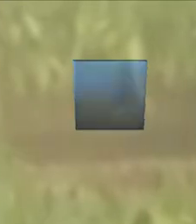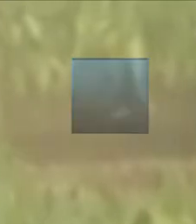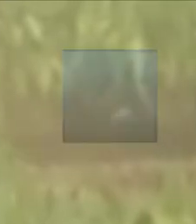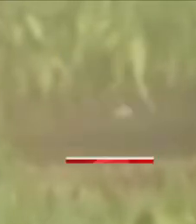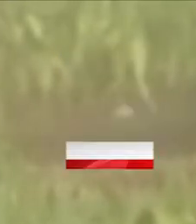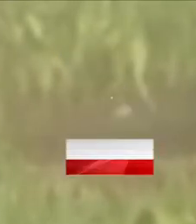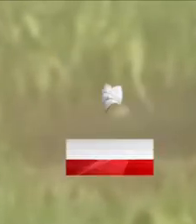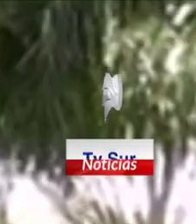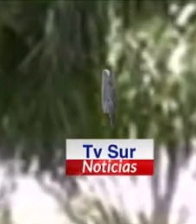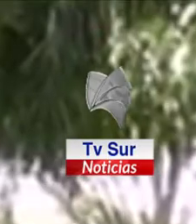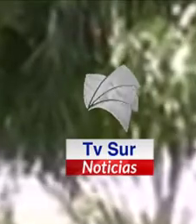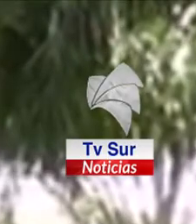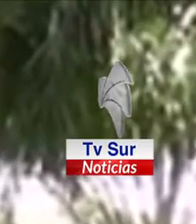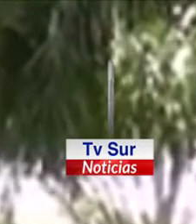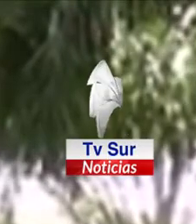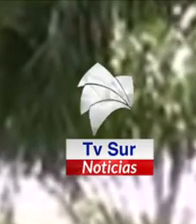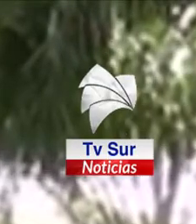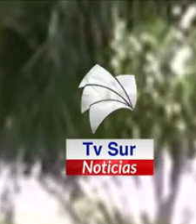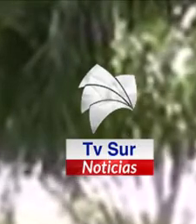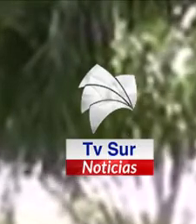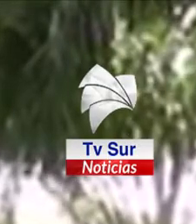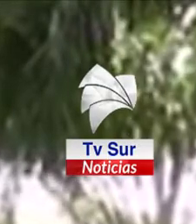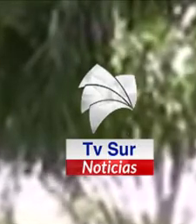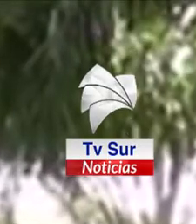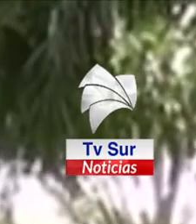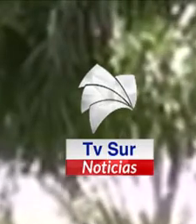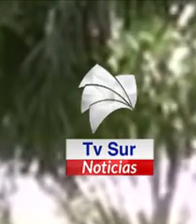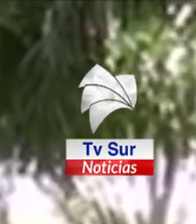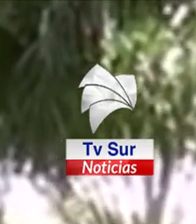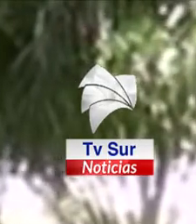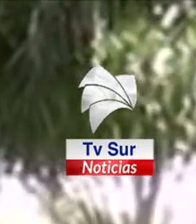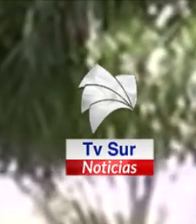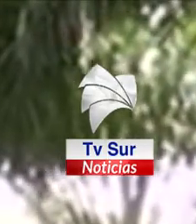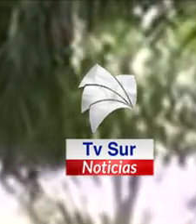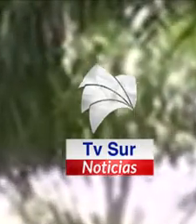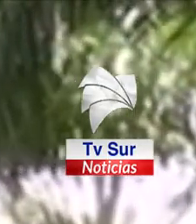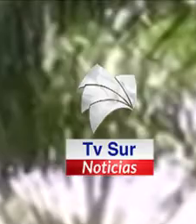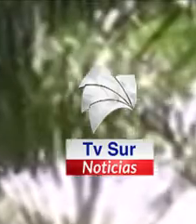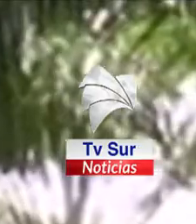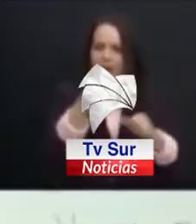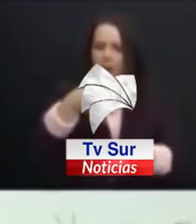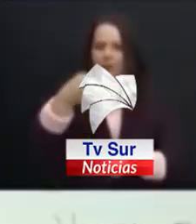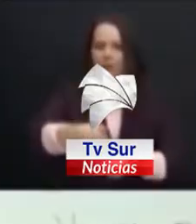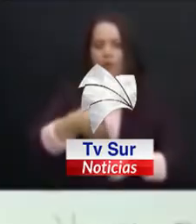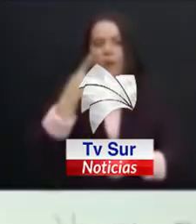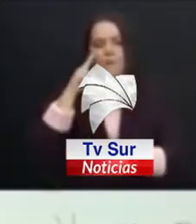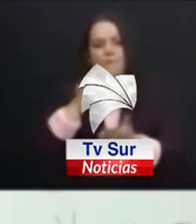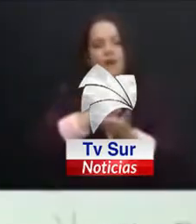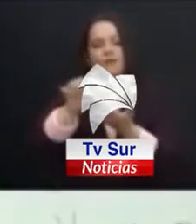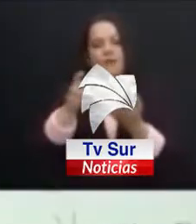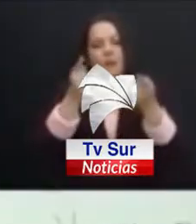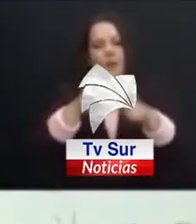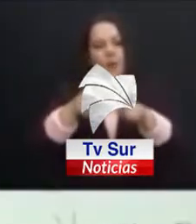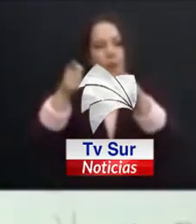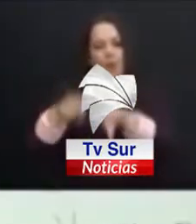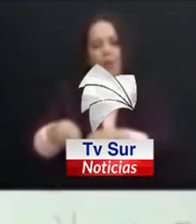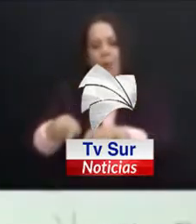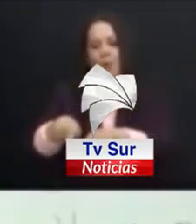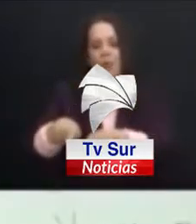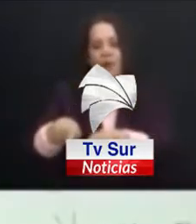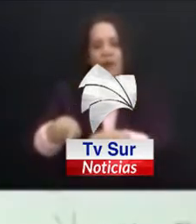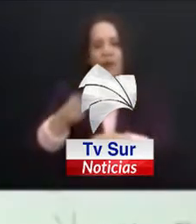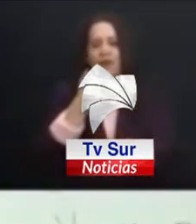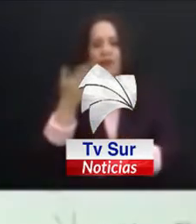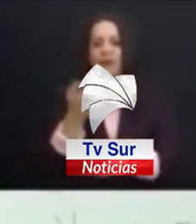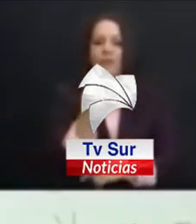brindado. Para que las personas no dejen su oficio, para que sigan en lo formal, para evitar lo que está ocurriendo, que es